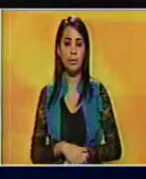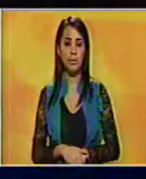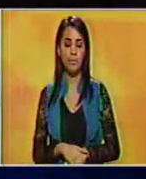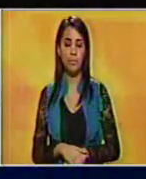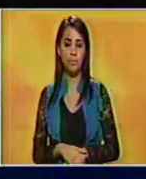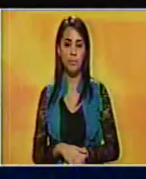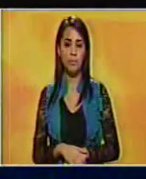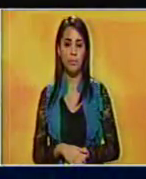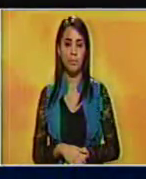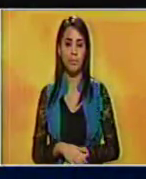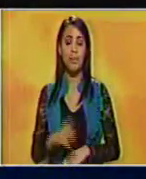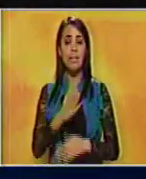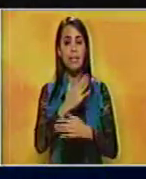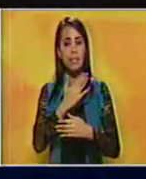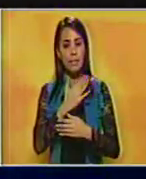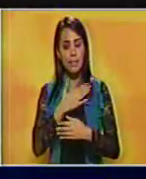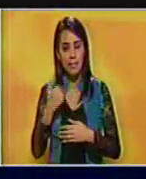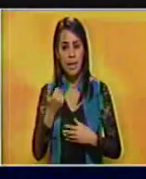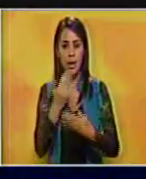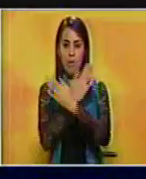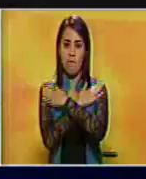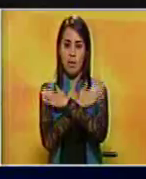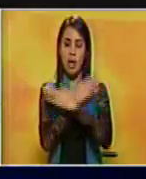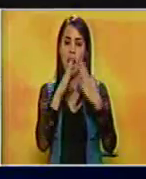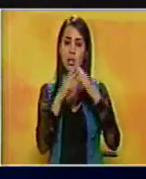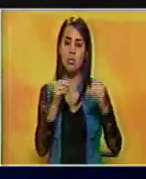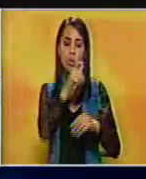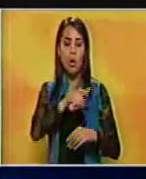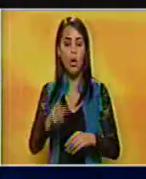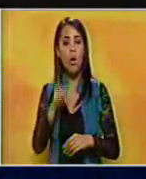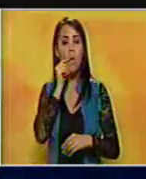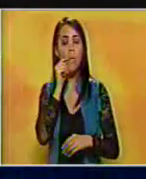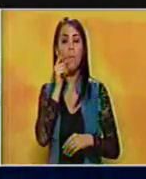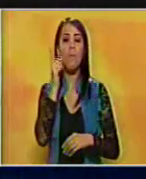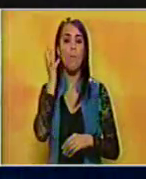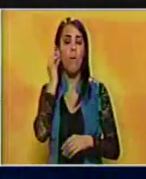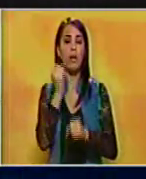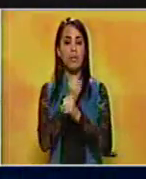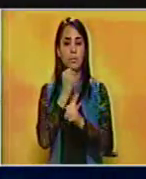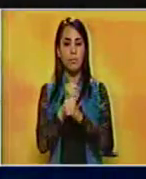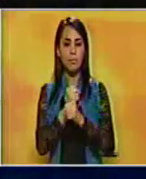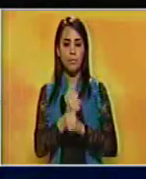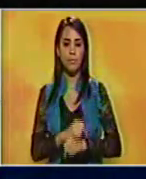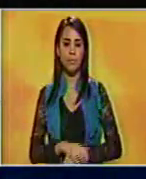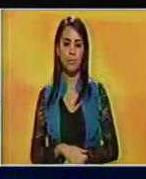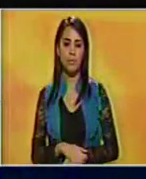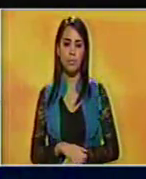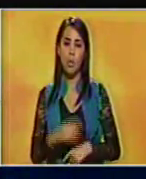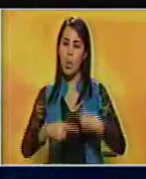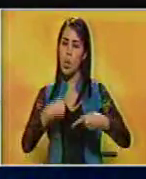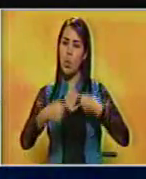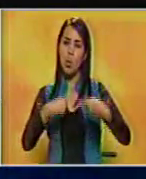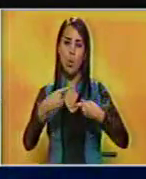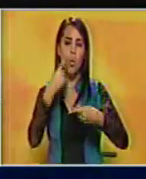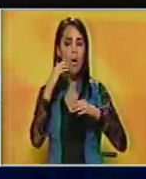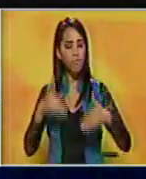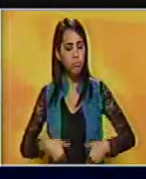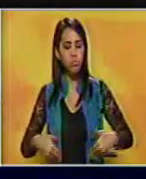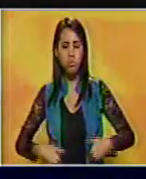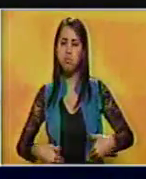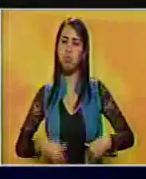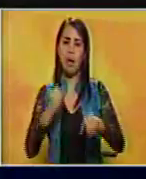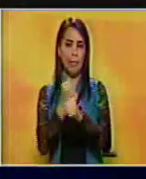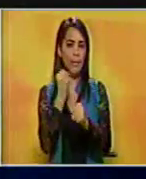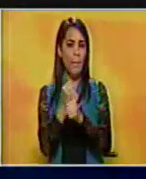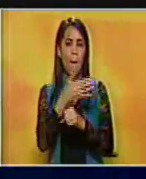propio, quiero felicitar a todos los trabajadores y trabajadoras judiciales porque día a día hacen posible esta noble labor de